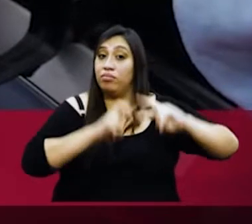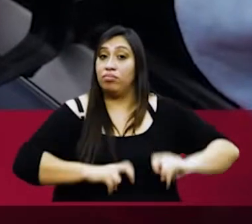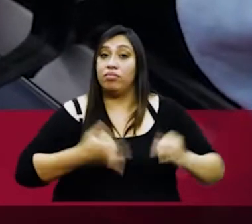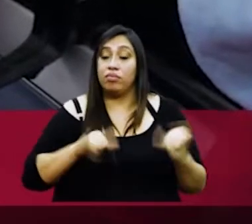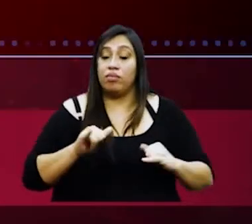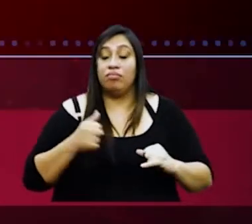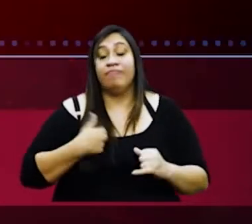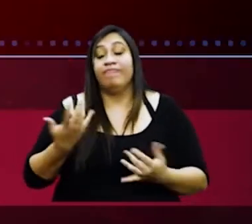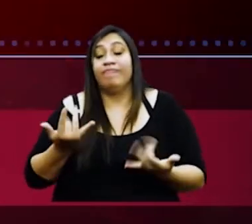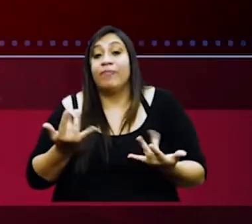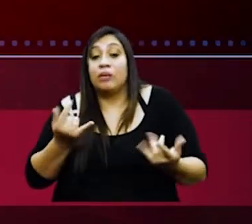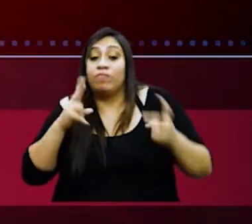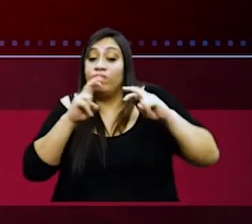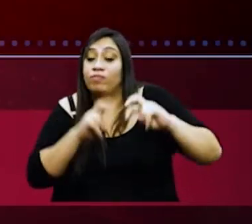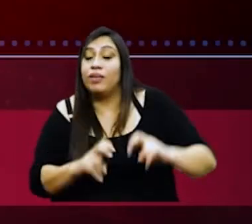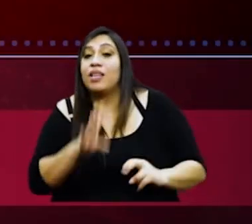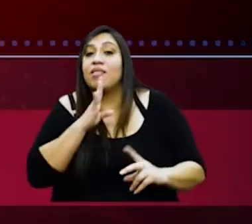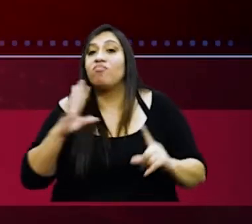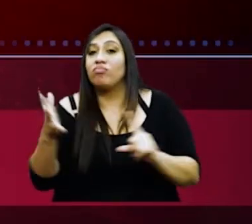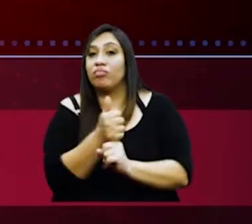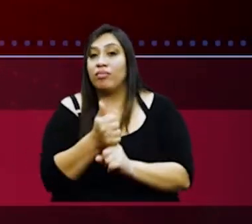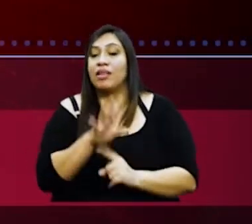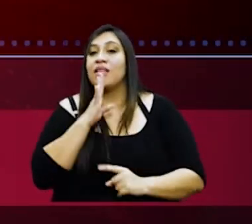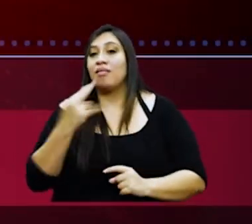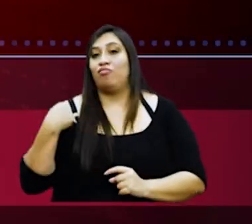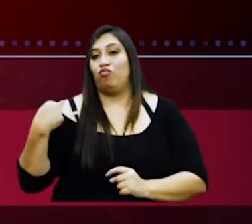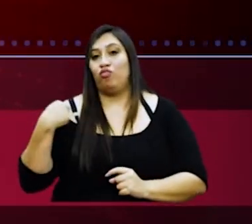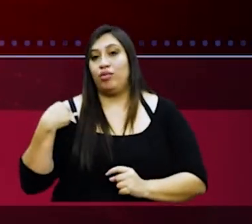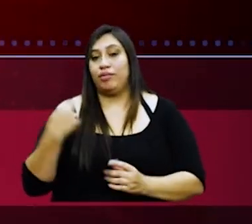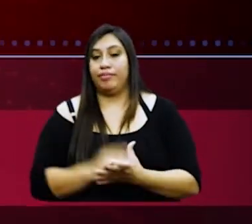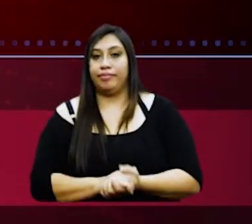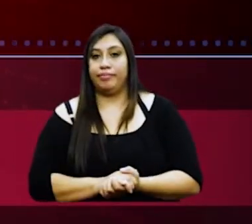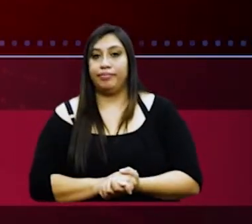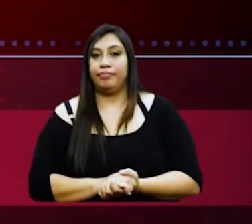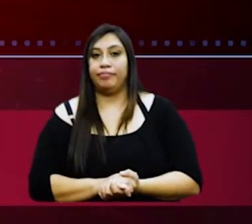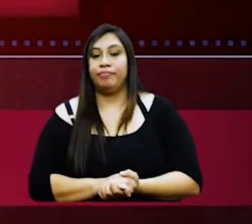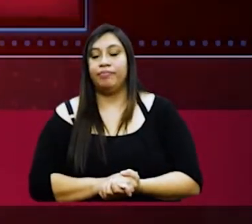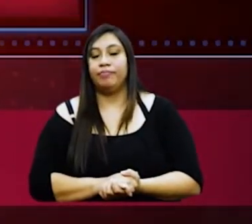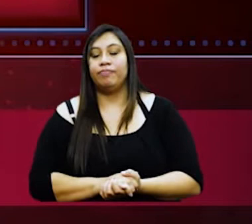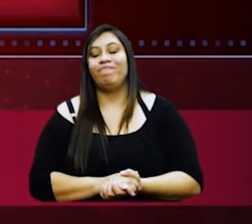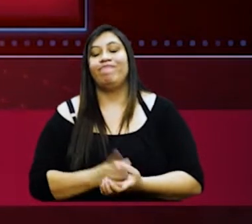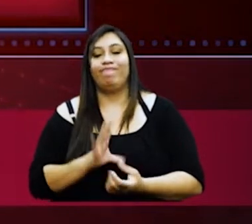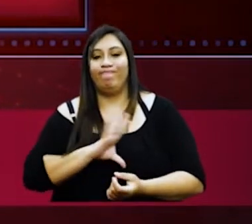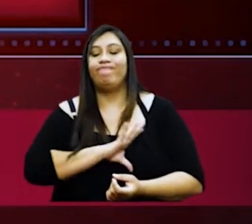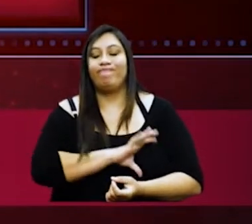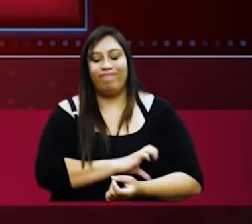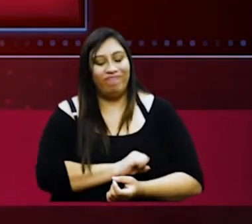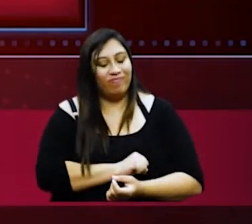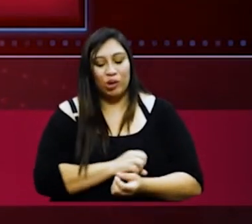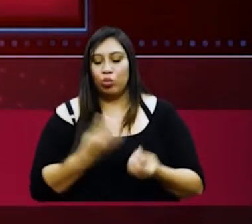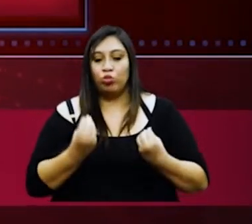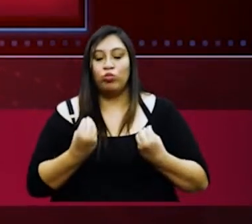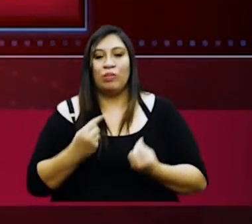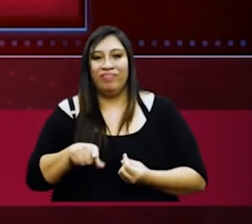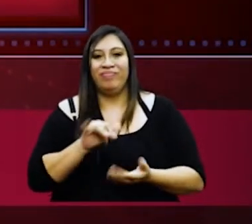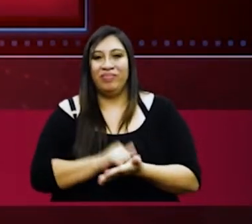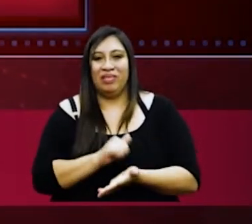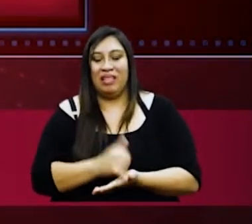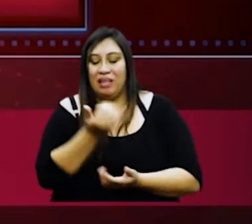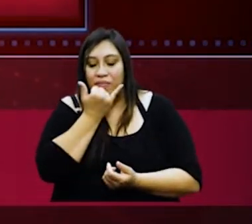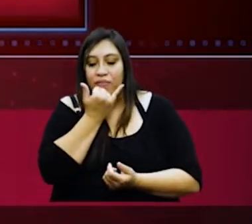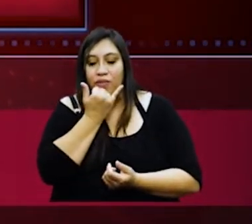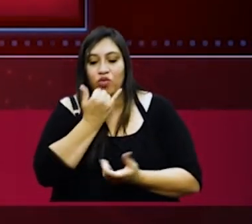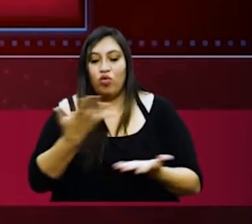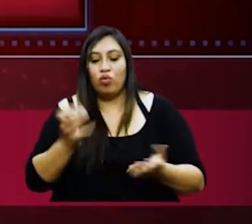por parte de las autoridades tratan de identificar quiénes serían los responsables. Así es, lamentamos profundamente este